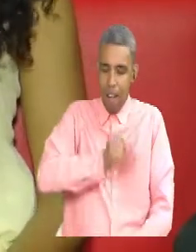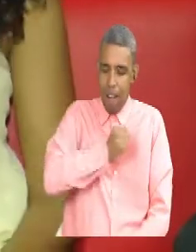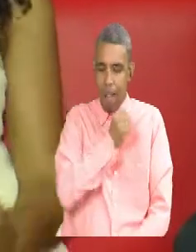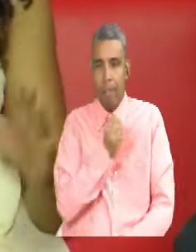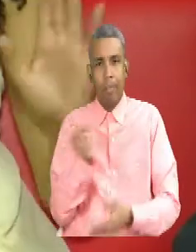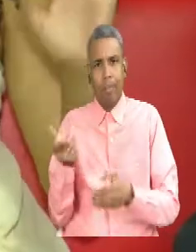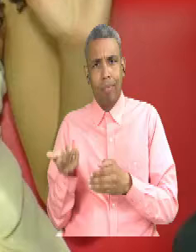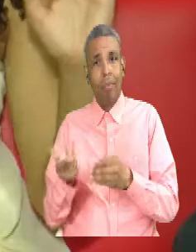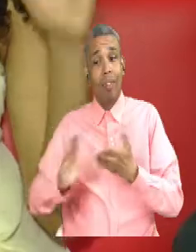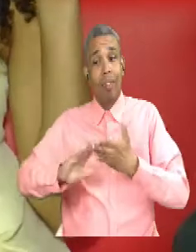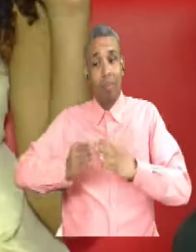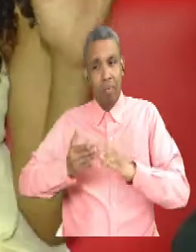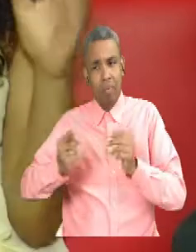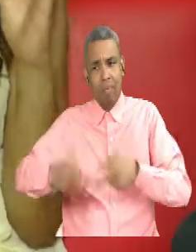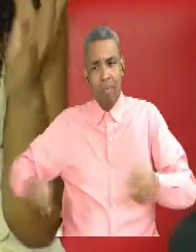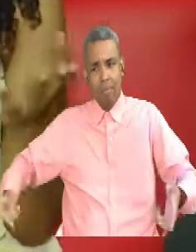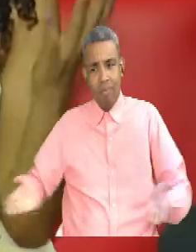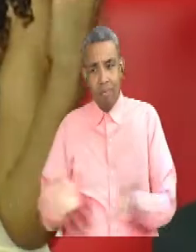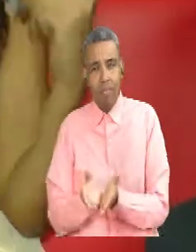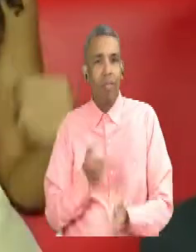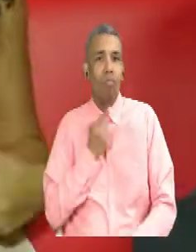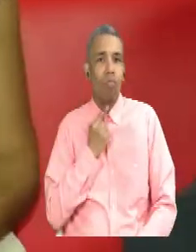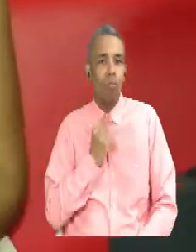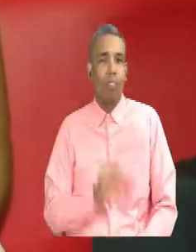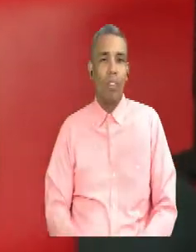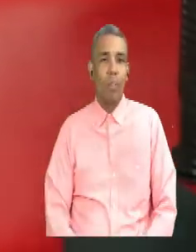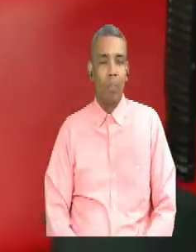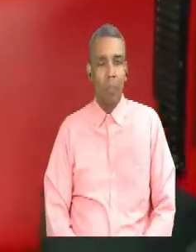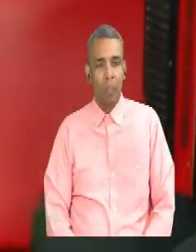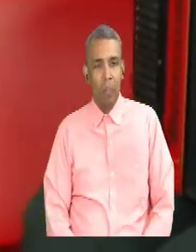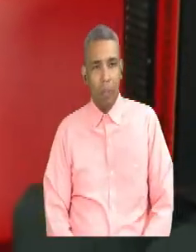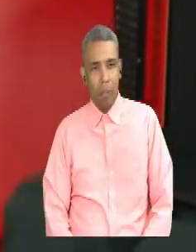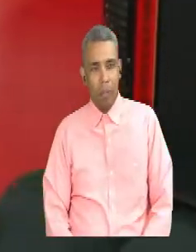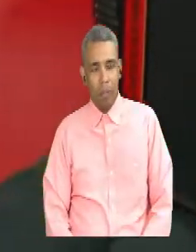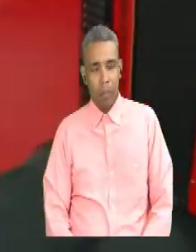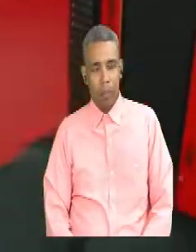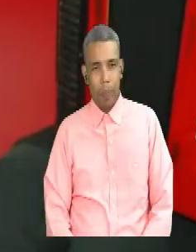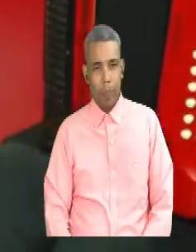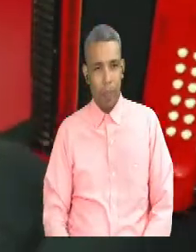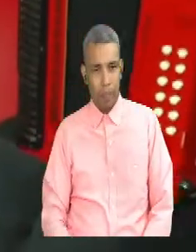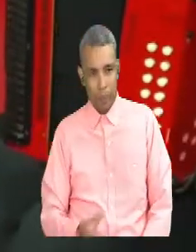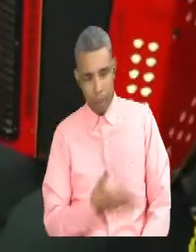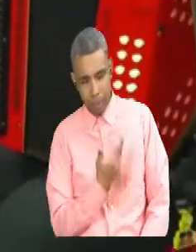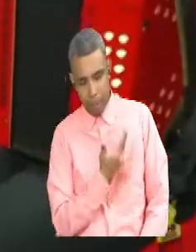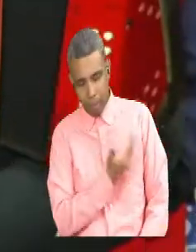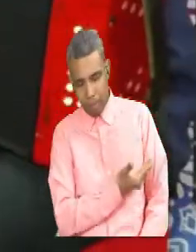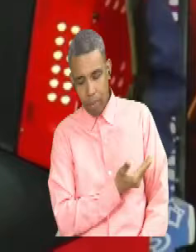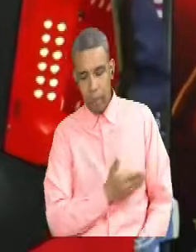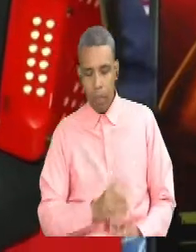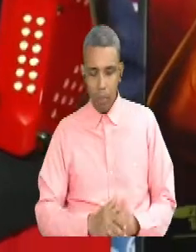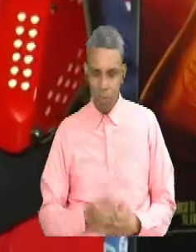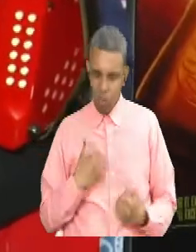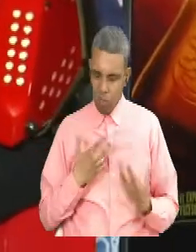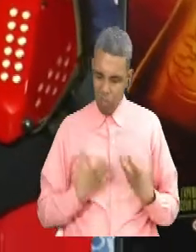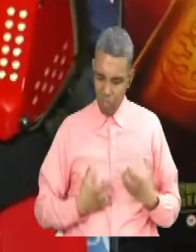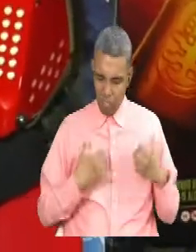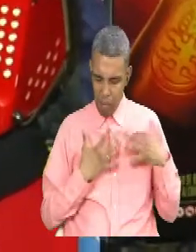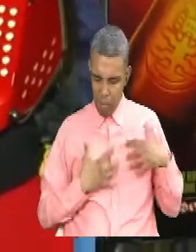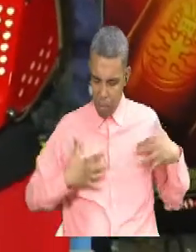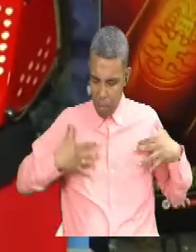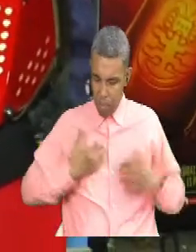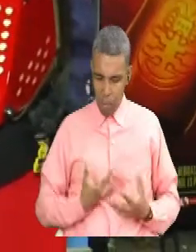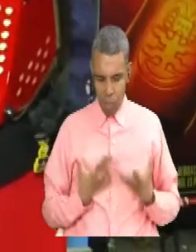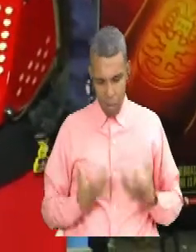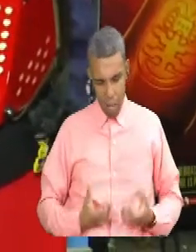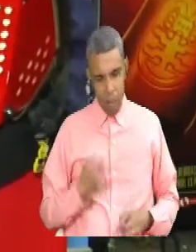mucho. Bueno, y por aquí me encuentro con Sebastián. Sebastián, ¿cómo empiezas tú a decir, yo quiero tocar vallenato, yo quiero tocar